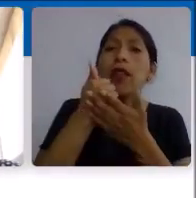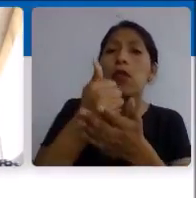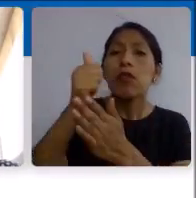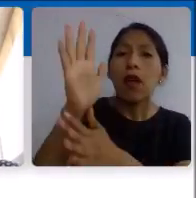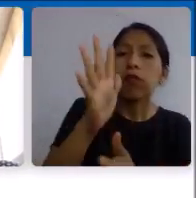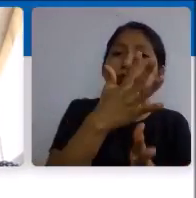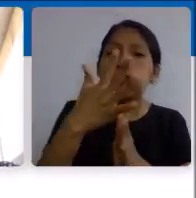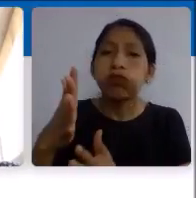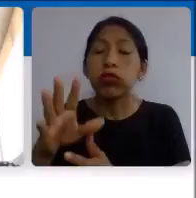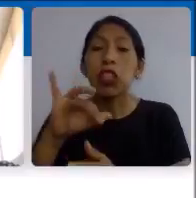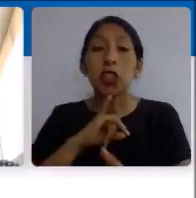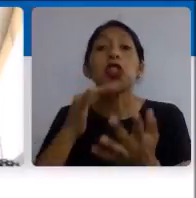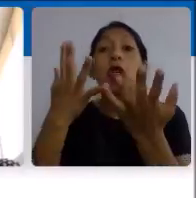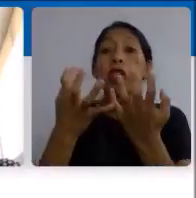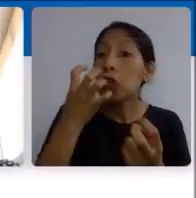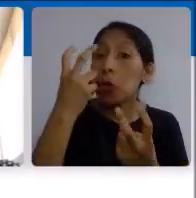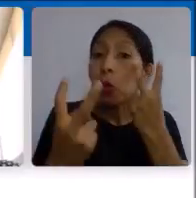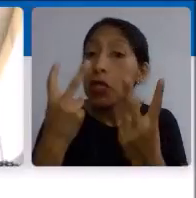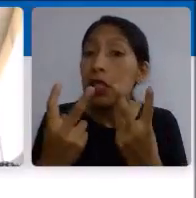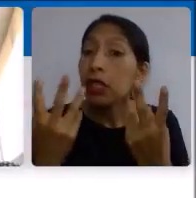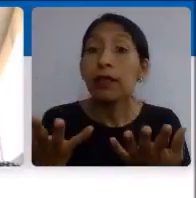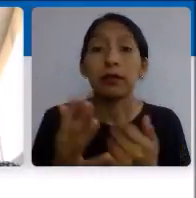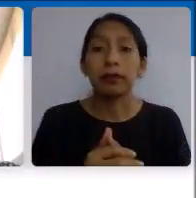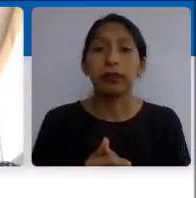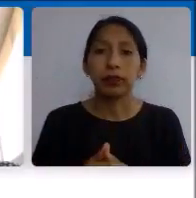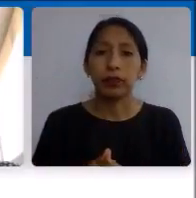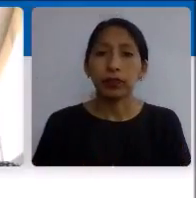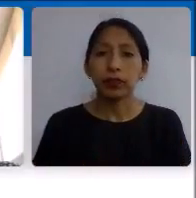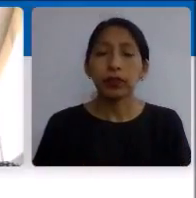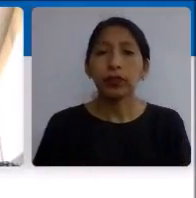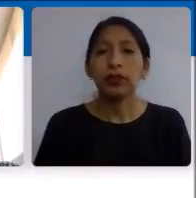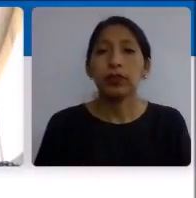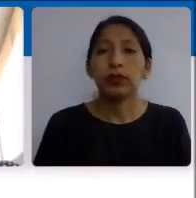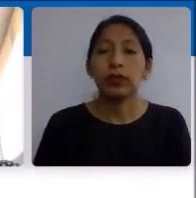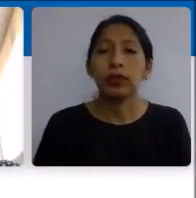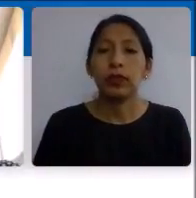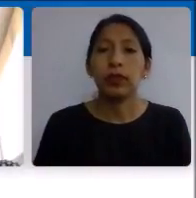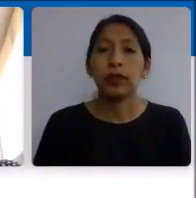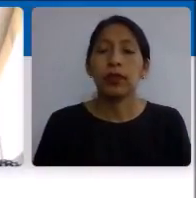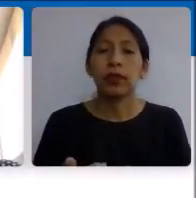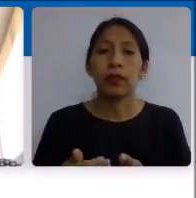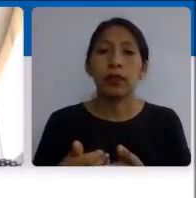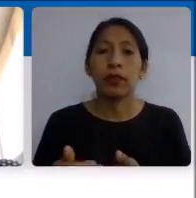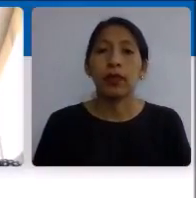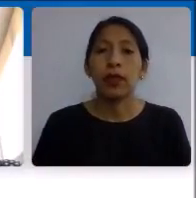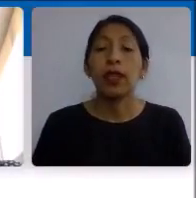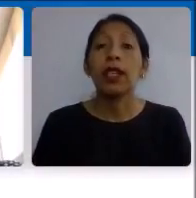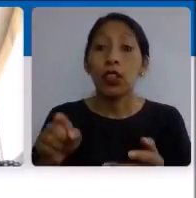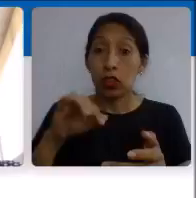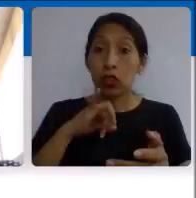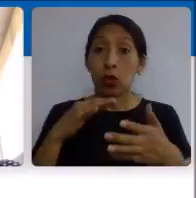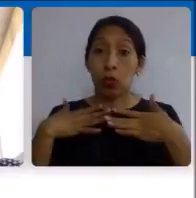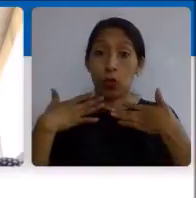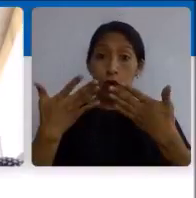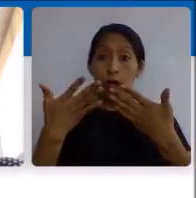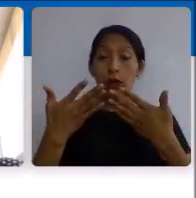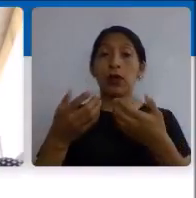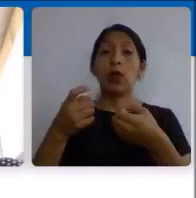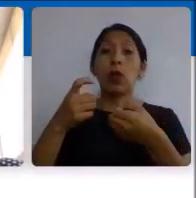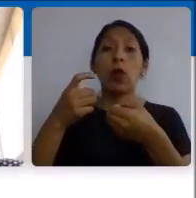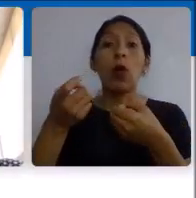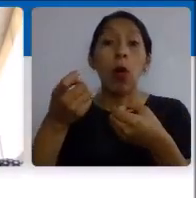del destino al cual yo voy a visitar. Entonces, si uno puede incluir en